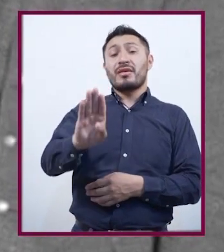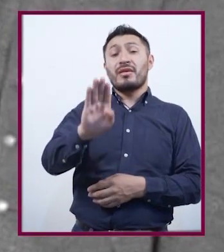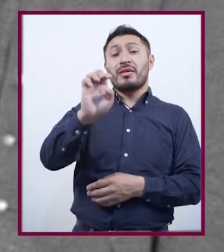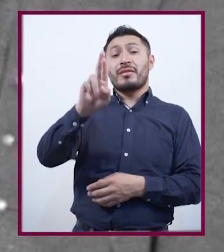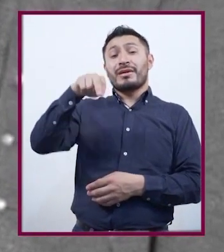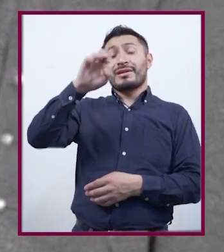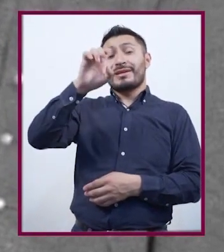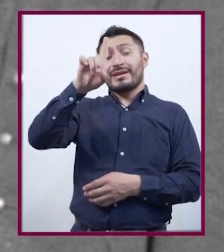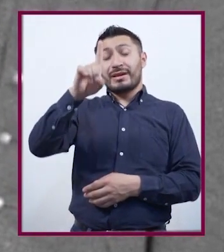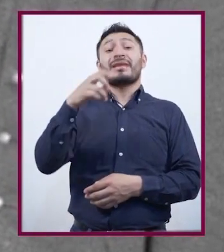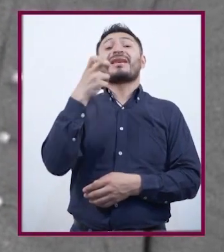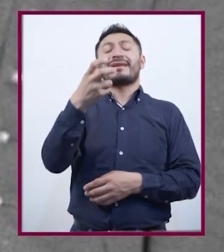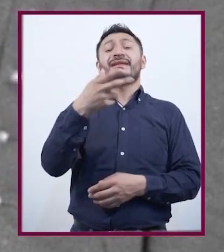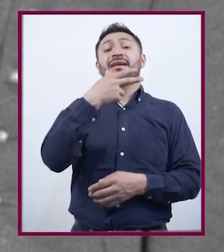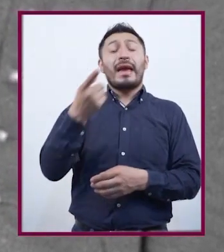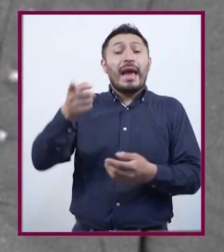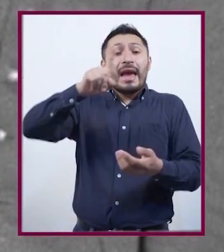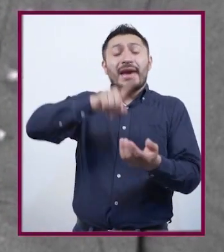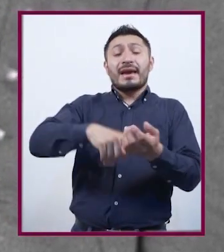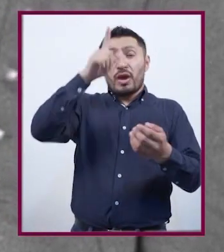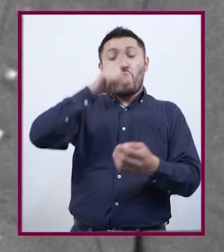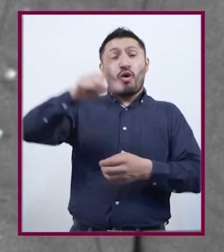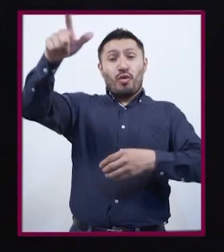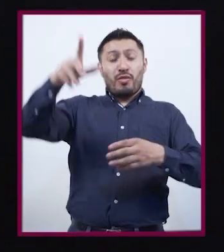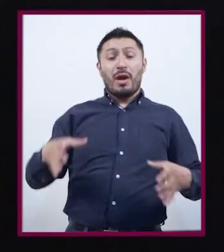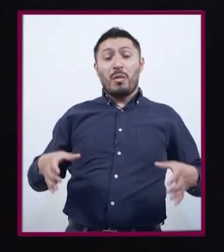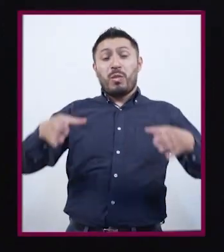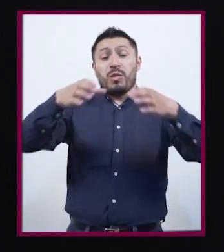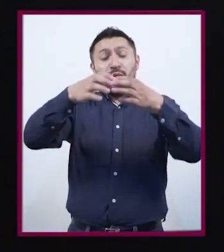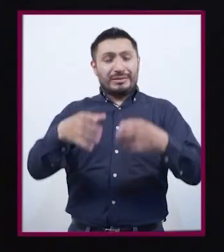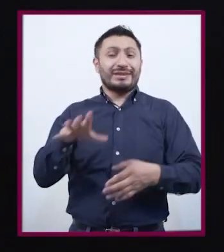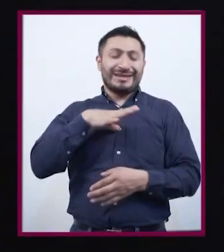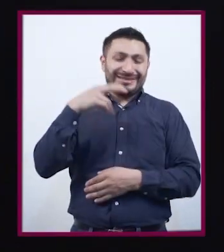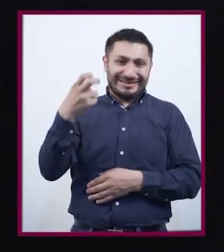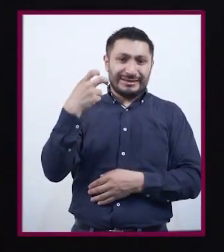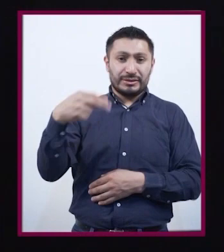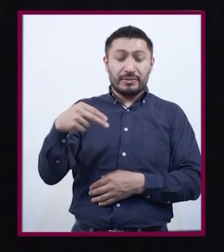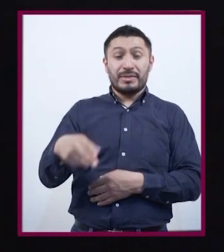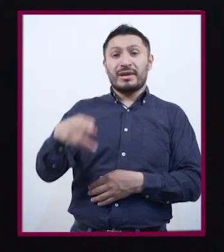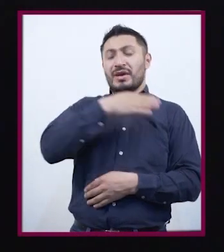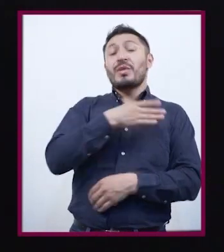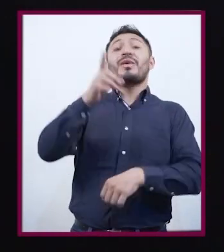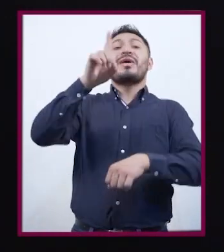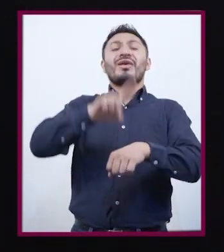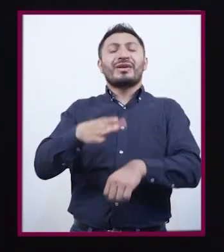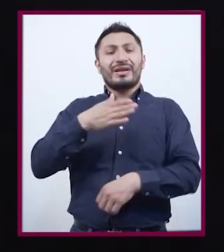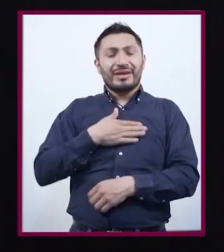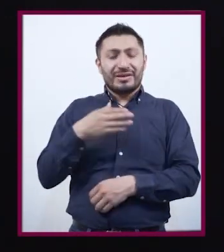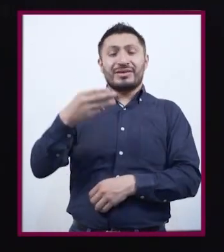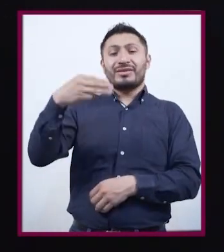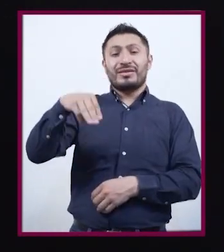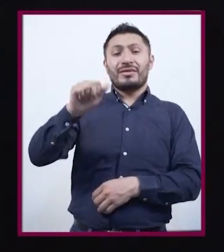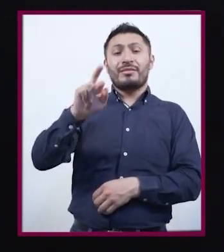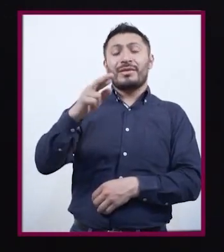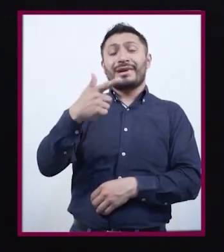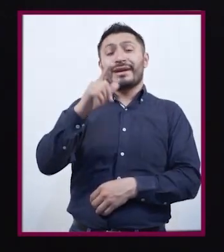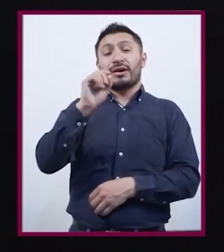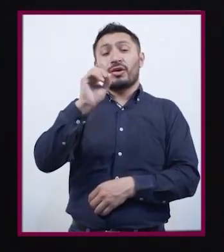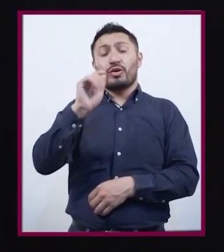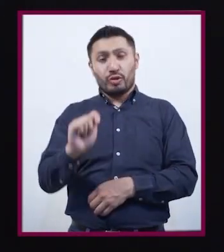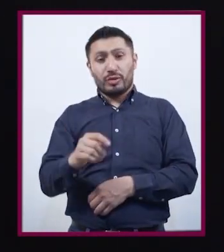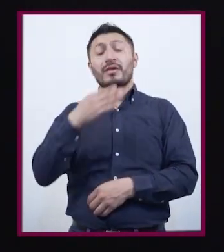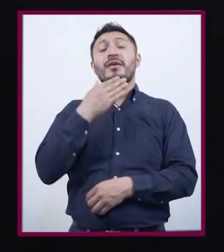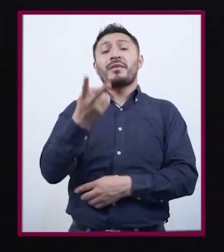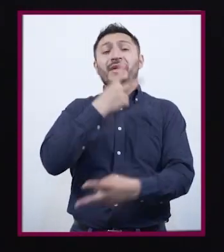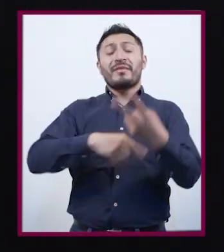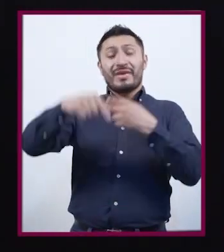Braun? Hasta un cráter de la luna lleva su nombre. Buen día, jóvenes en TV, ¿cómo les va? Yo soy Margot Cortázar y les doy la